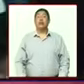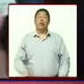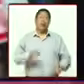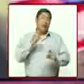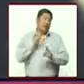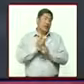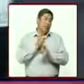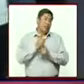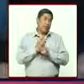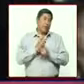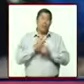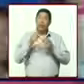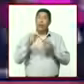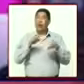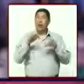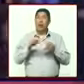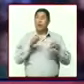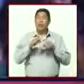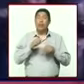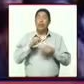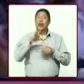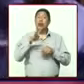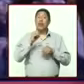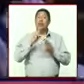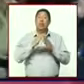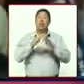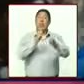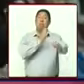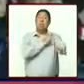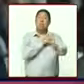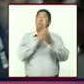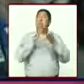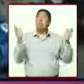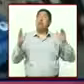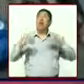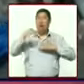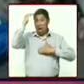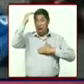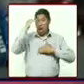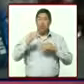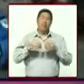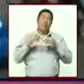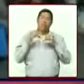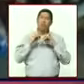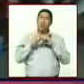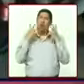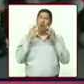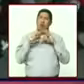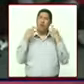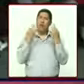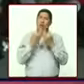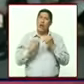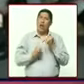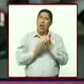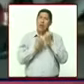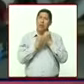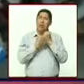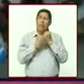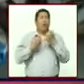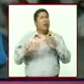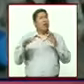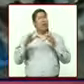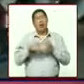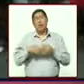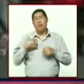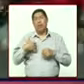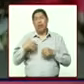Precisamente, se ha logrado el cometido de Nissan, 50 metros de pantalla. Y aquí vemos familias enteras que están apoyando a la verde. Ha caído el gol de la